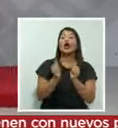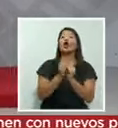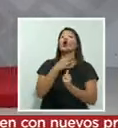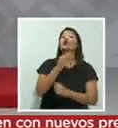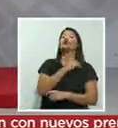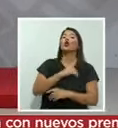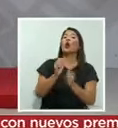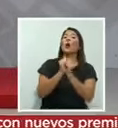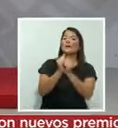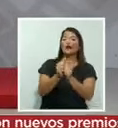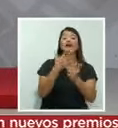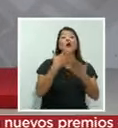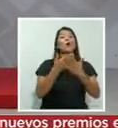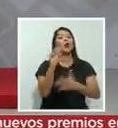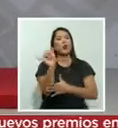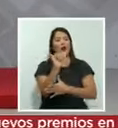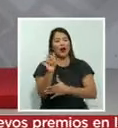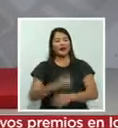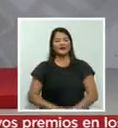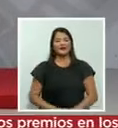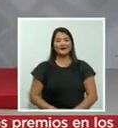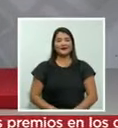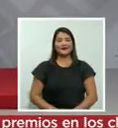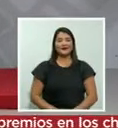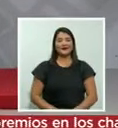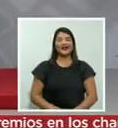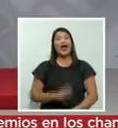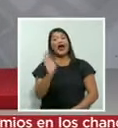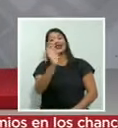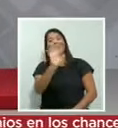Que Dios lo acompañe. Bueno, igual.